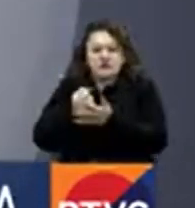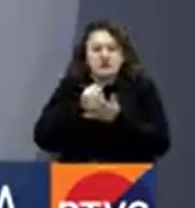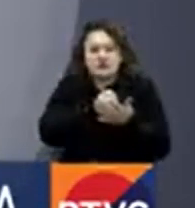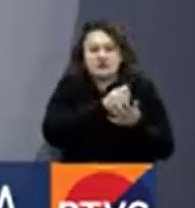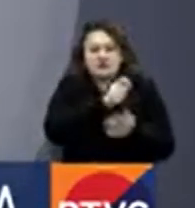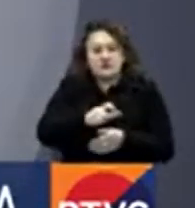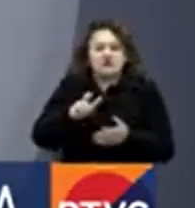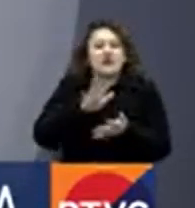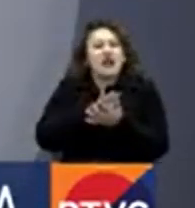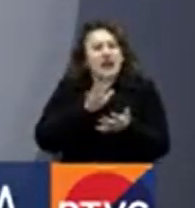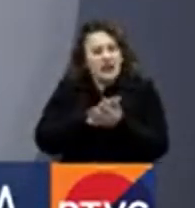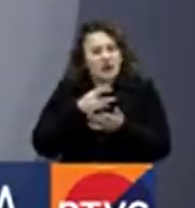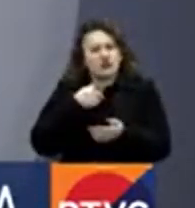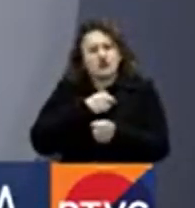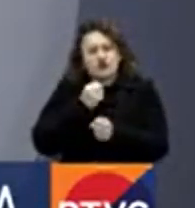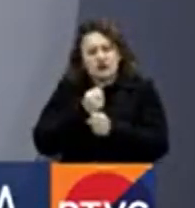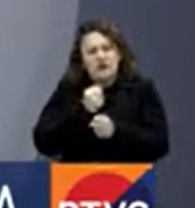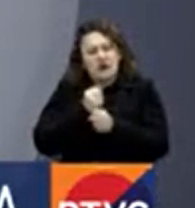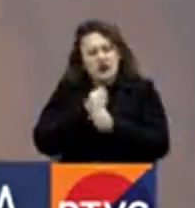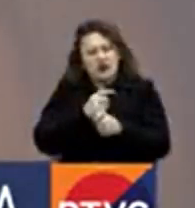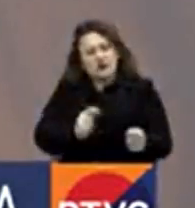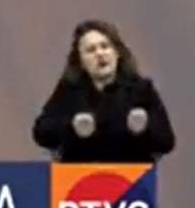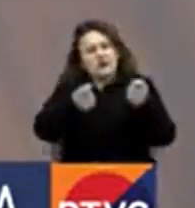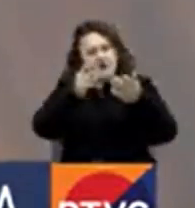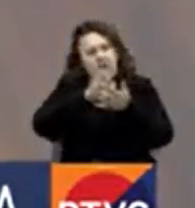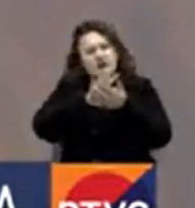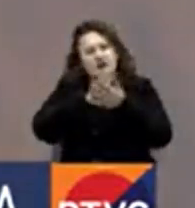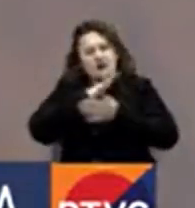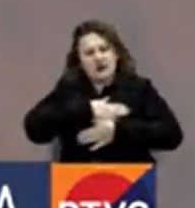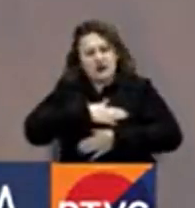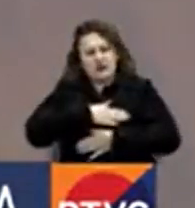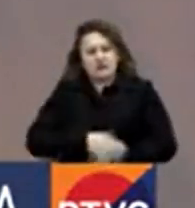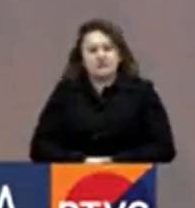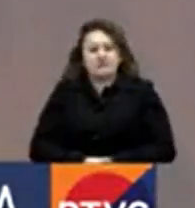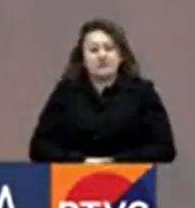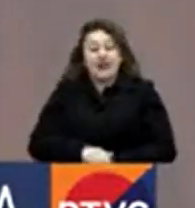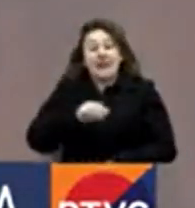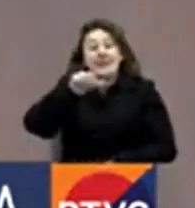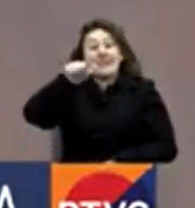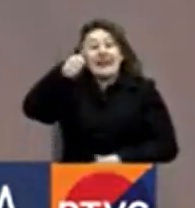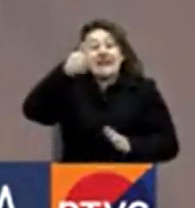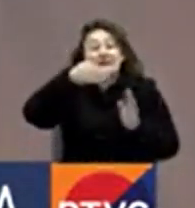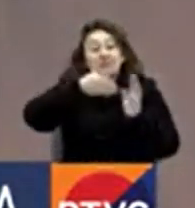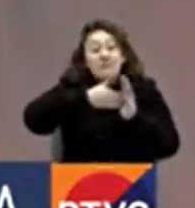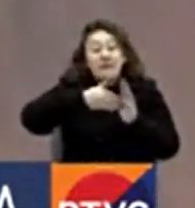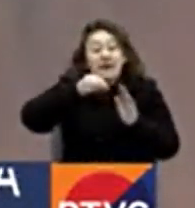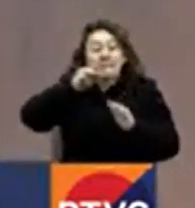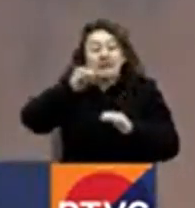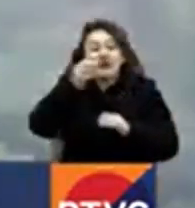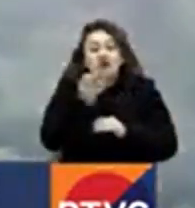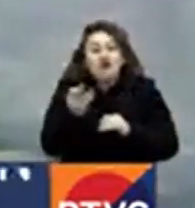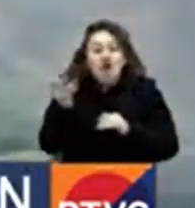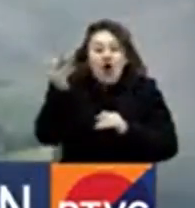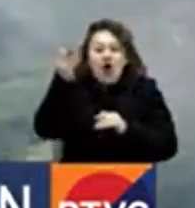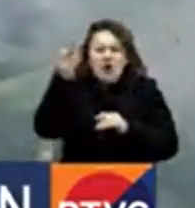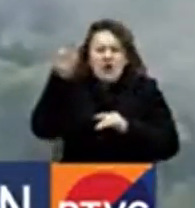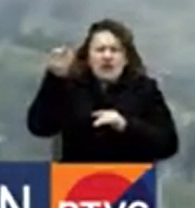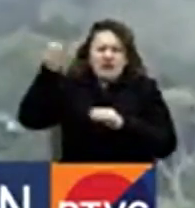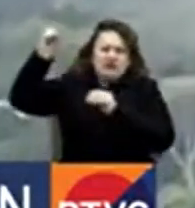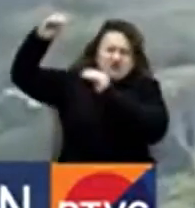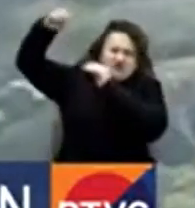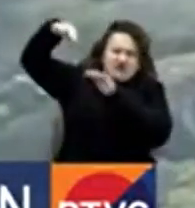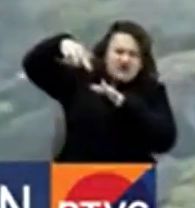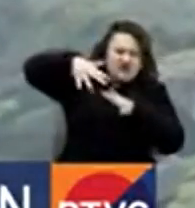allí, tranquilos, por favor, conservemos la calma. Al menos 10.000 metros cúbicos de lodo, árboles y piedras cayeron desde la parte alta